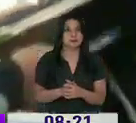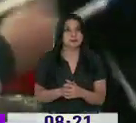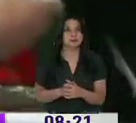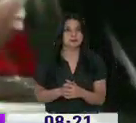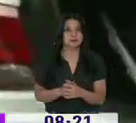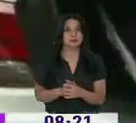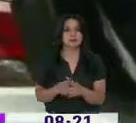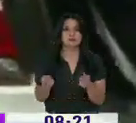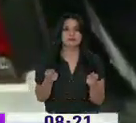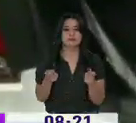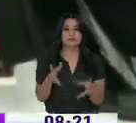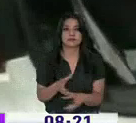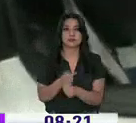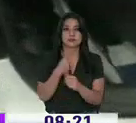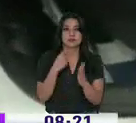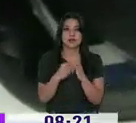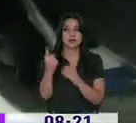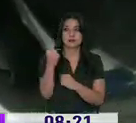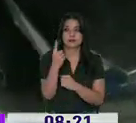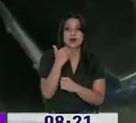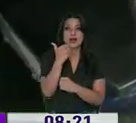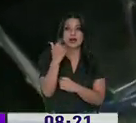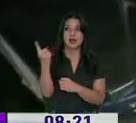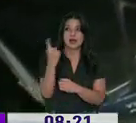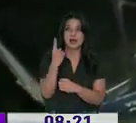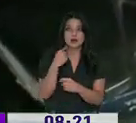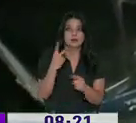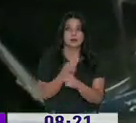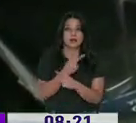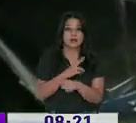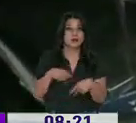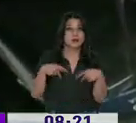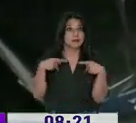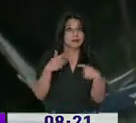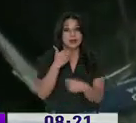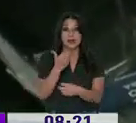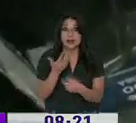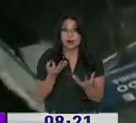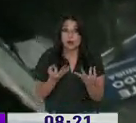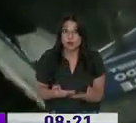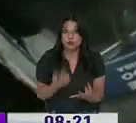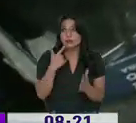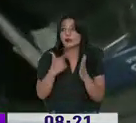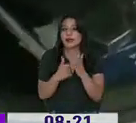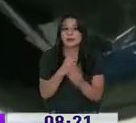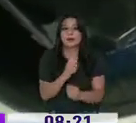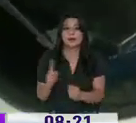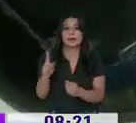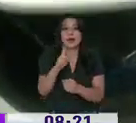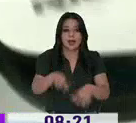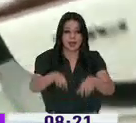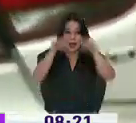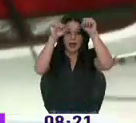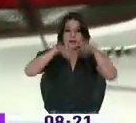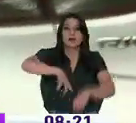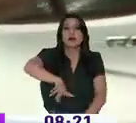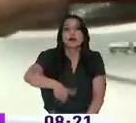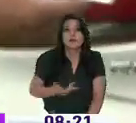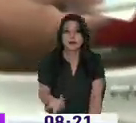operativo seguro y no alguna cosa que podría poner en riesgo su integridad en el momento que se baja y tiene que abrir el capó? Porque hay